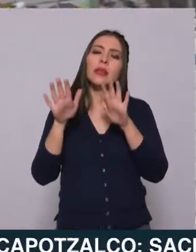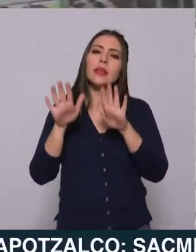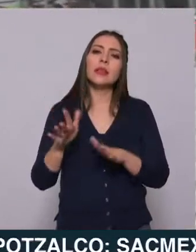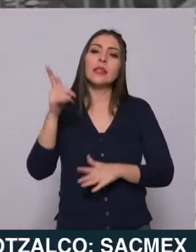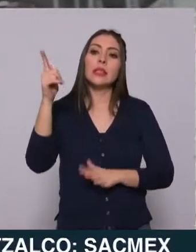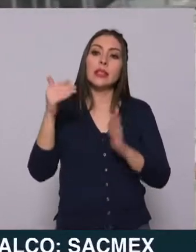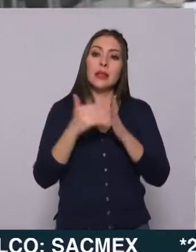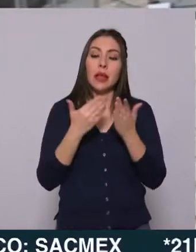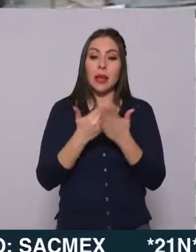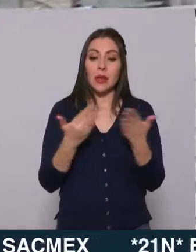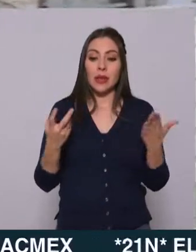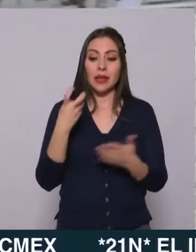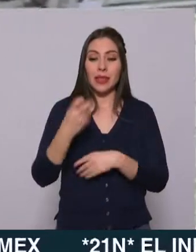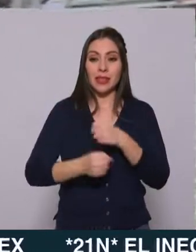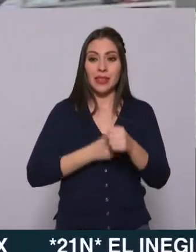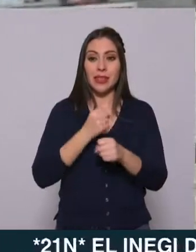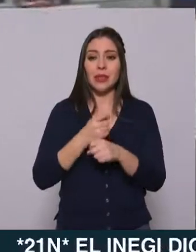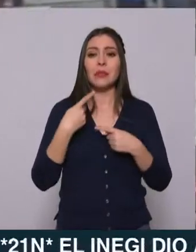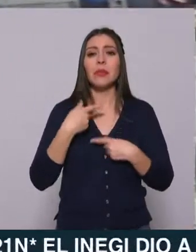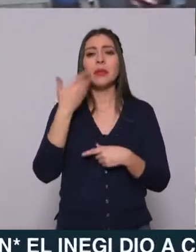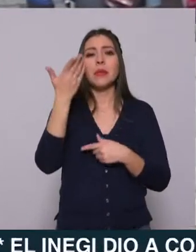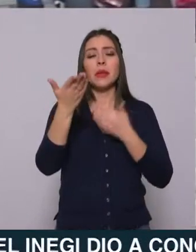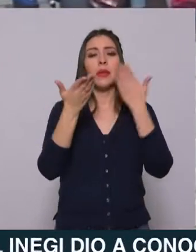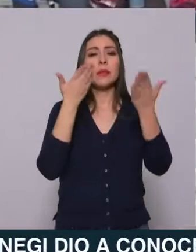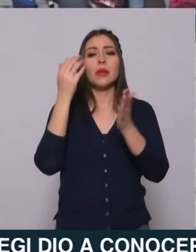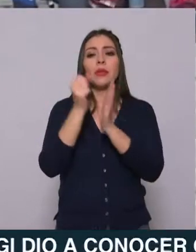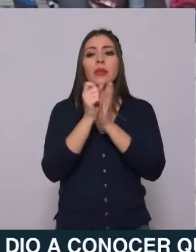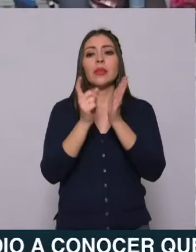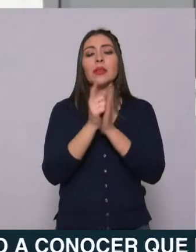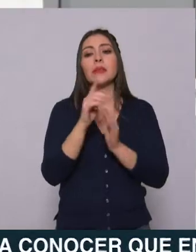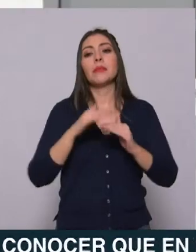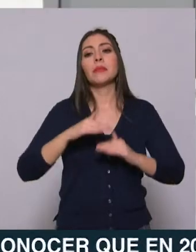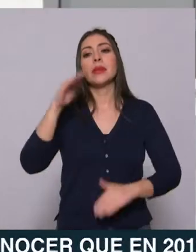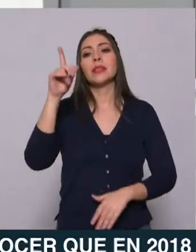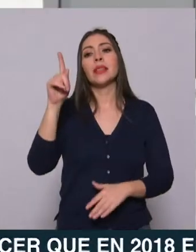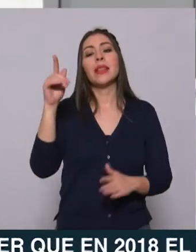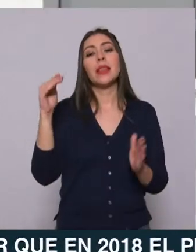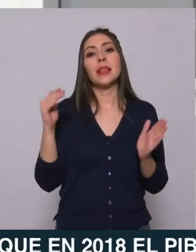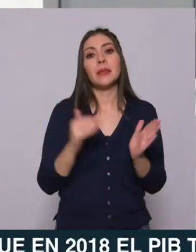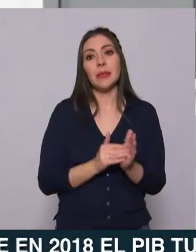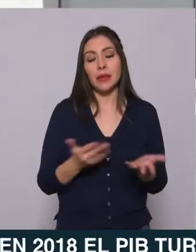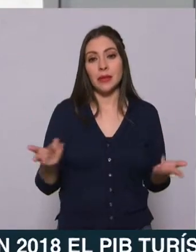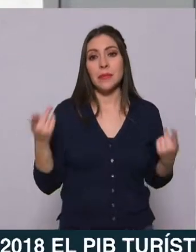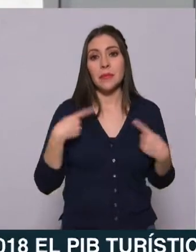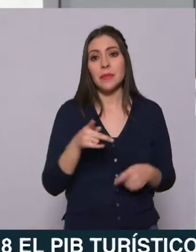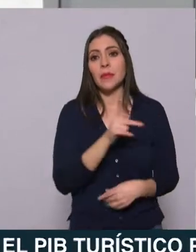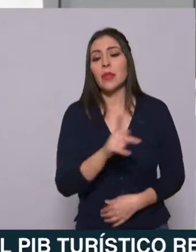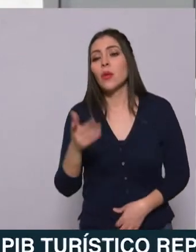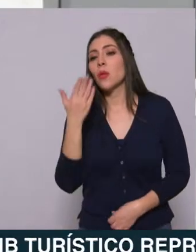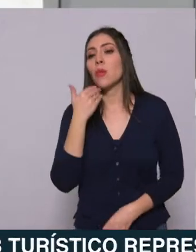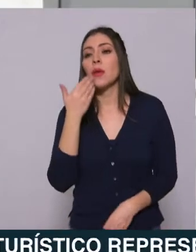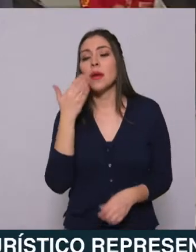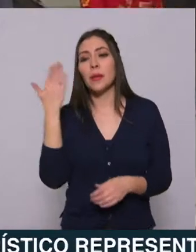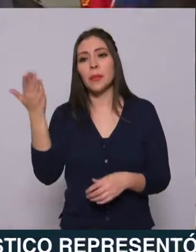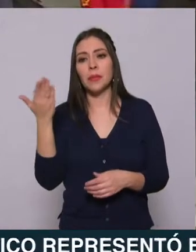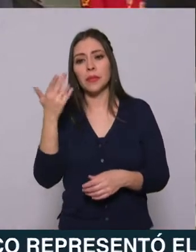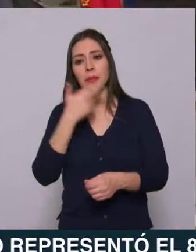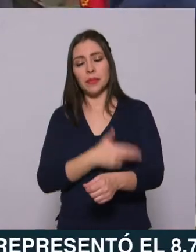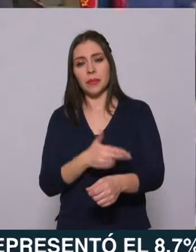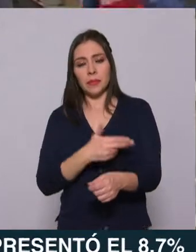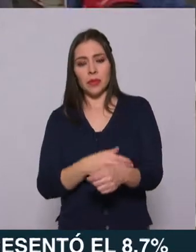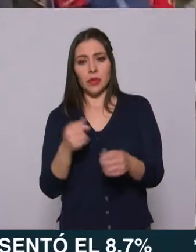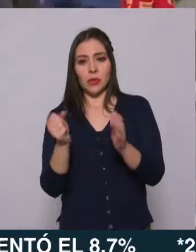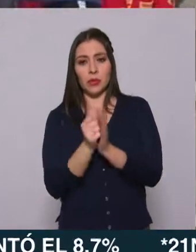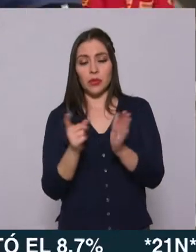cerrar este año con más de 70,000 solicitudes, y eso sin contar todos aquellos que se quedan sin pedir la solicitud del refugio, es decir,